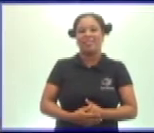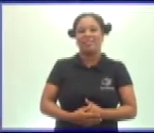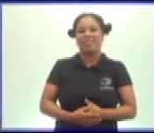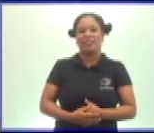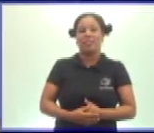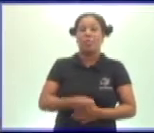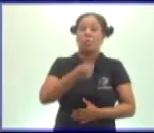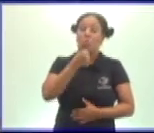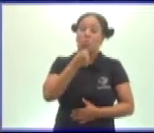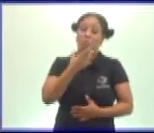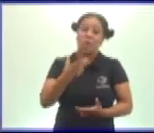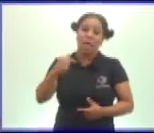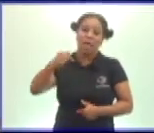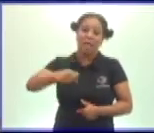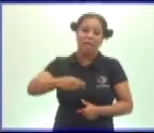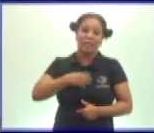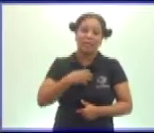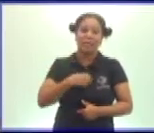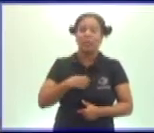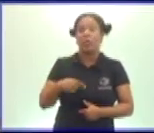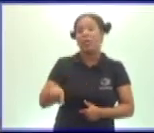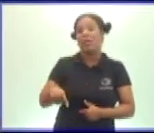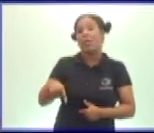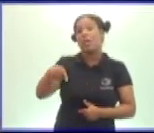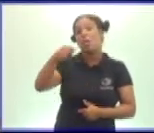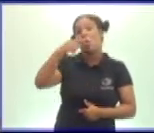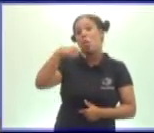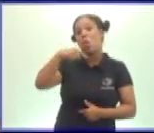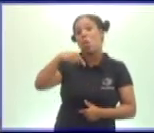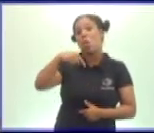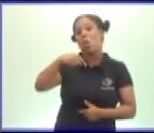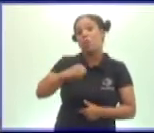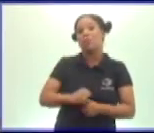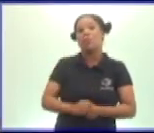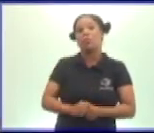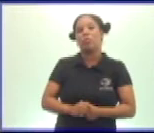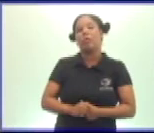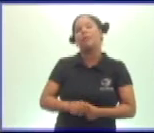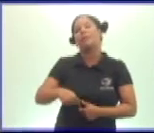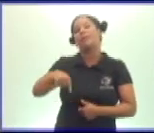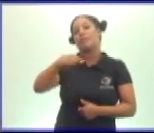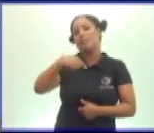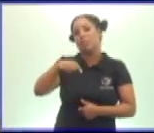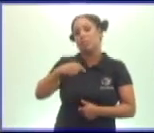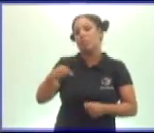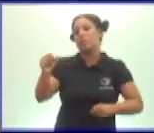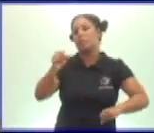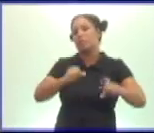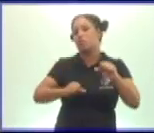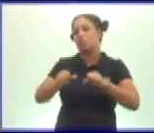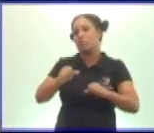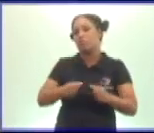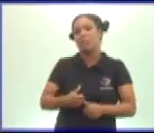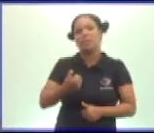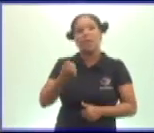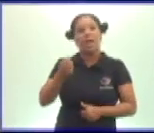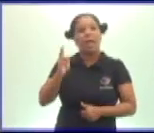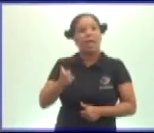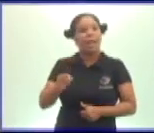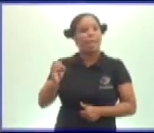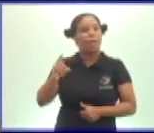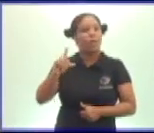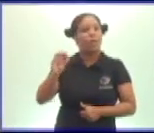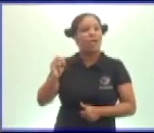Pues aquí tenemos que los disolventes apolares disuelven sustancias apolares y los